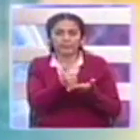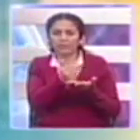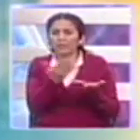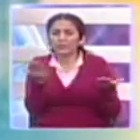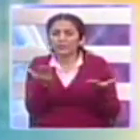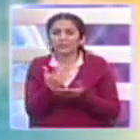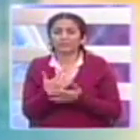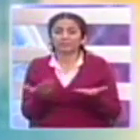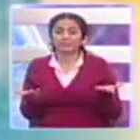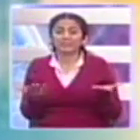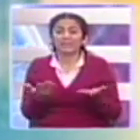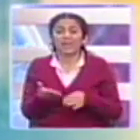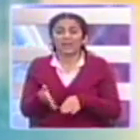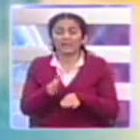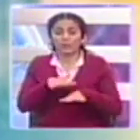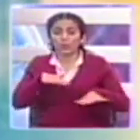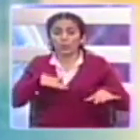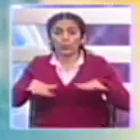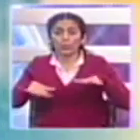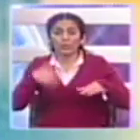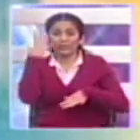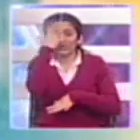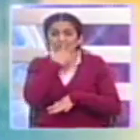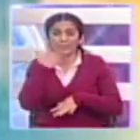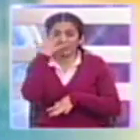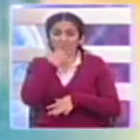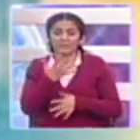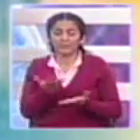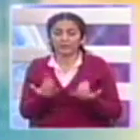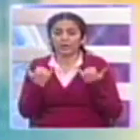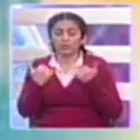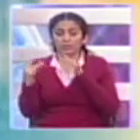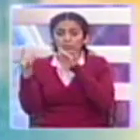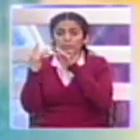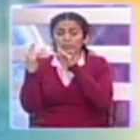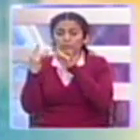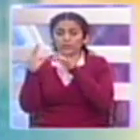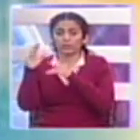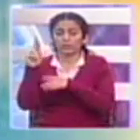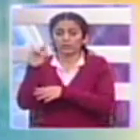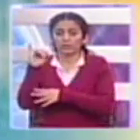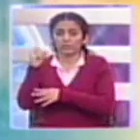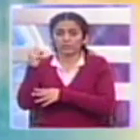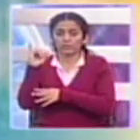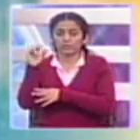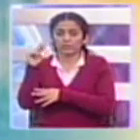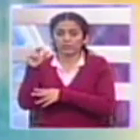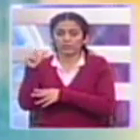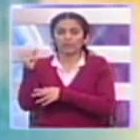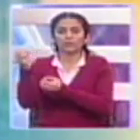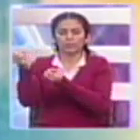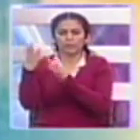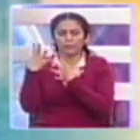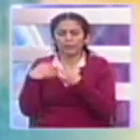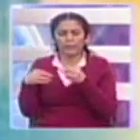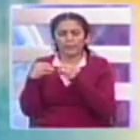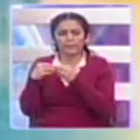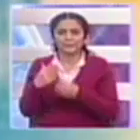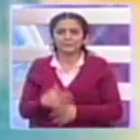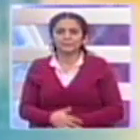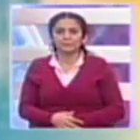los detalles, nos contactamos con Cristina Cabezas, quien se encuentra en uno de los puntos de donación. Cristina, adelante con su informe.